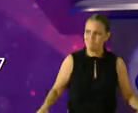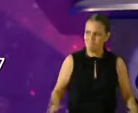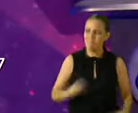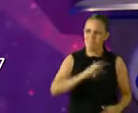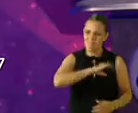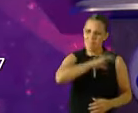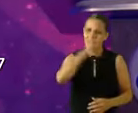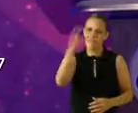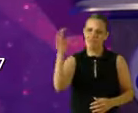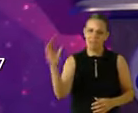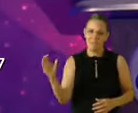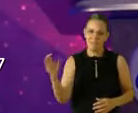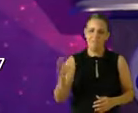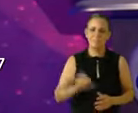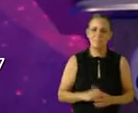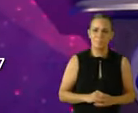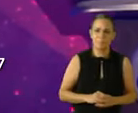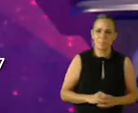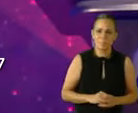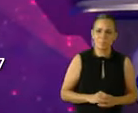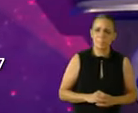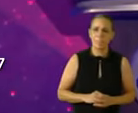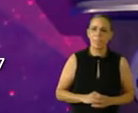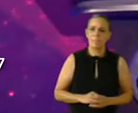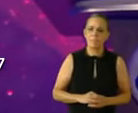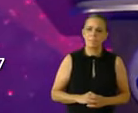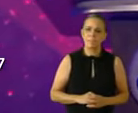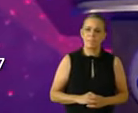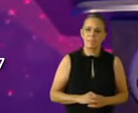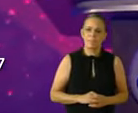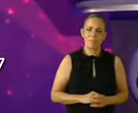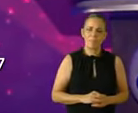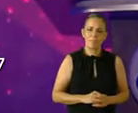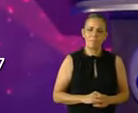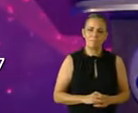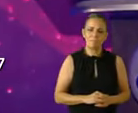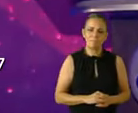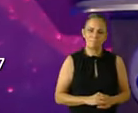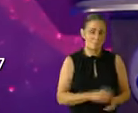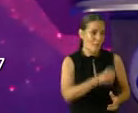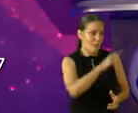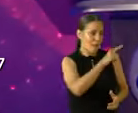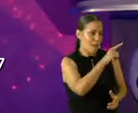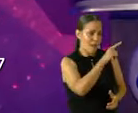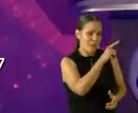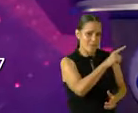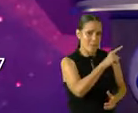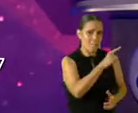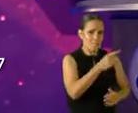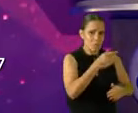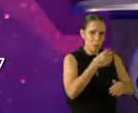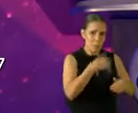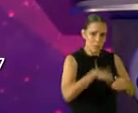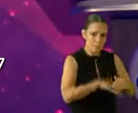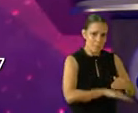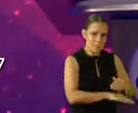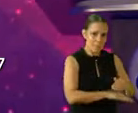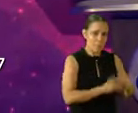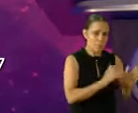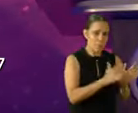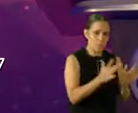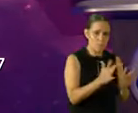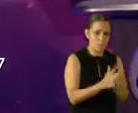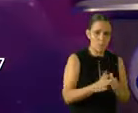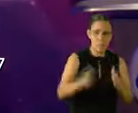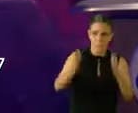de retratarse, tienen motivos diferentes. Acá tiene que ver con el pesebre, con el nacimiento. En el centro está